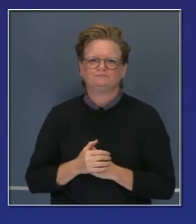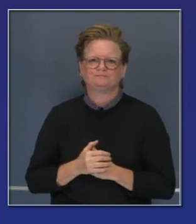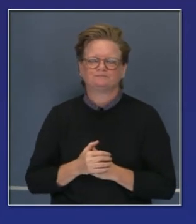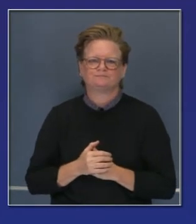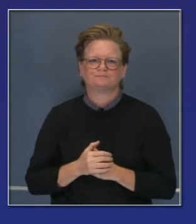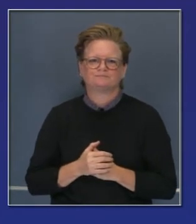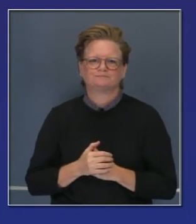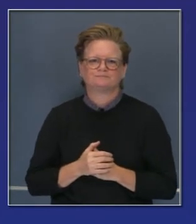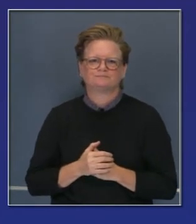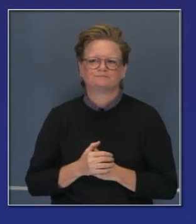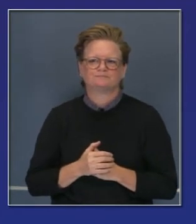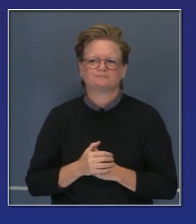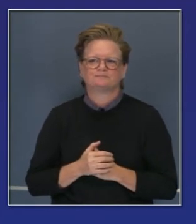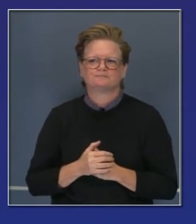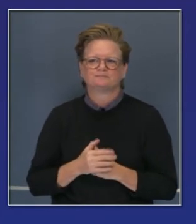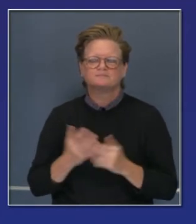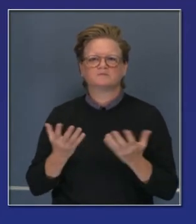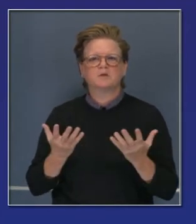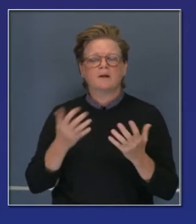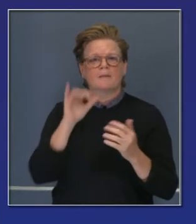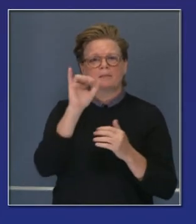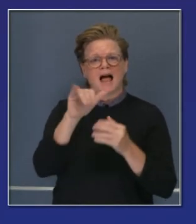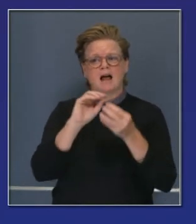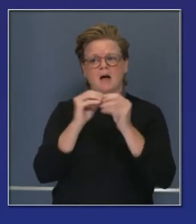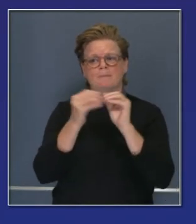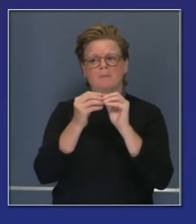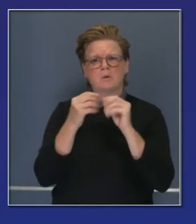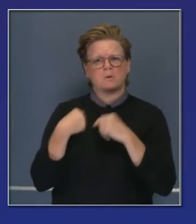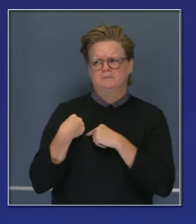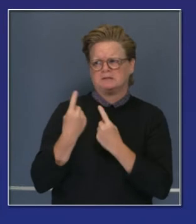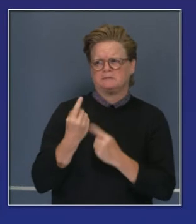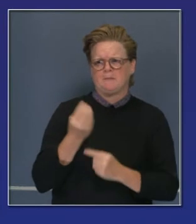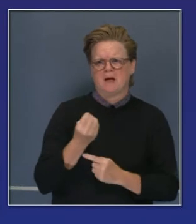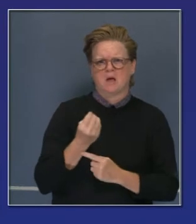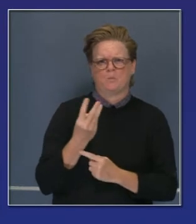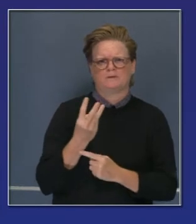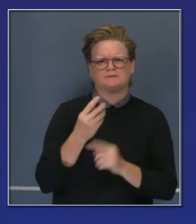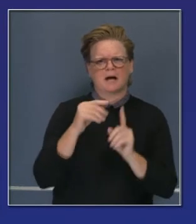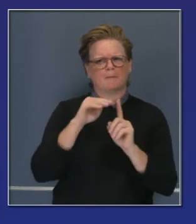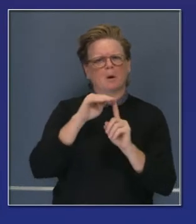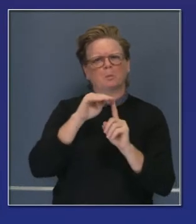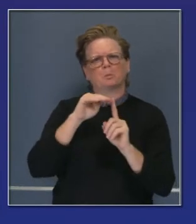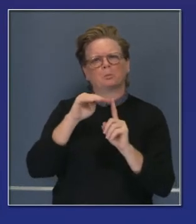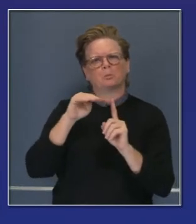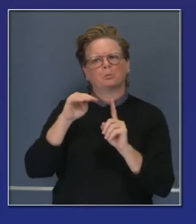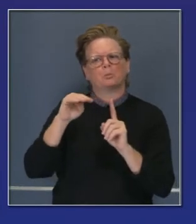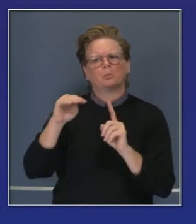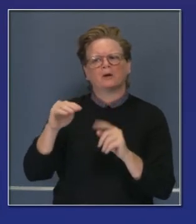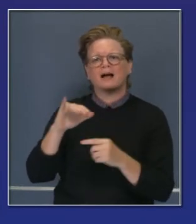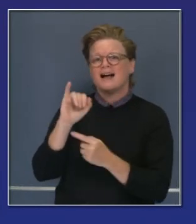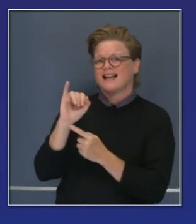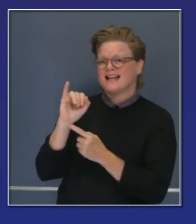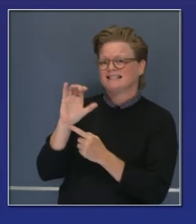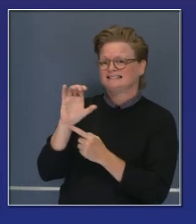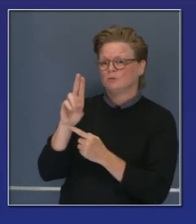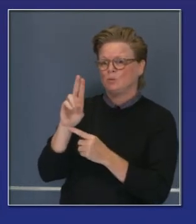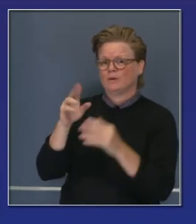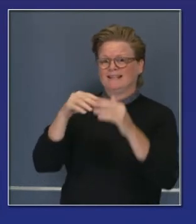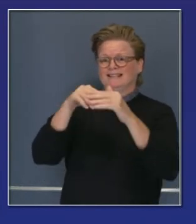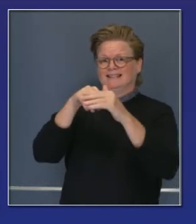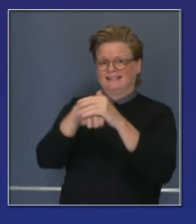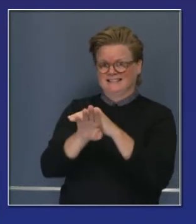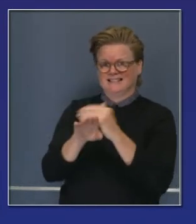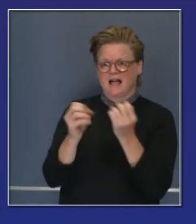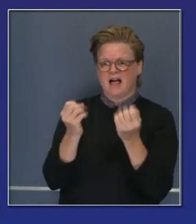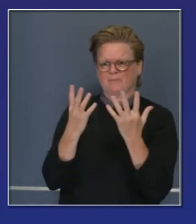los hospitales representa como 6%. Se mantiene bastante firme comparado a miércoles y jueves. Respecto a ingresos a unidades de